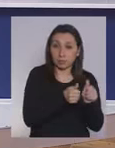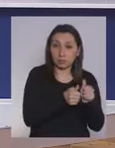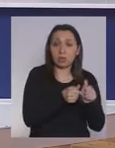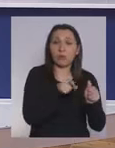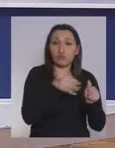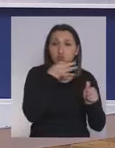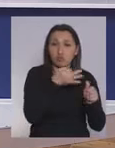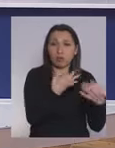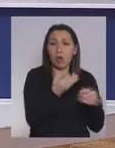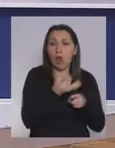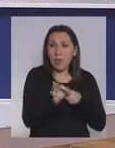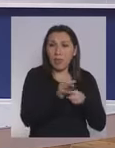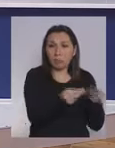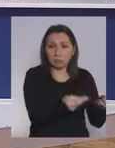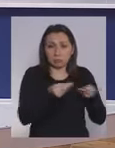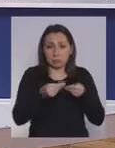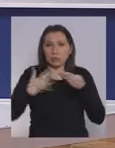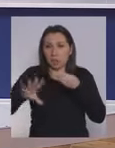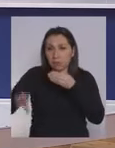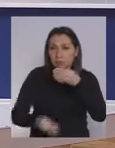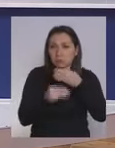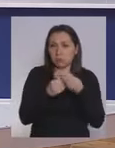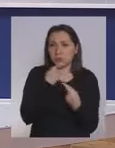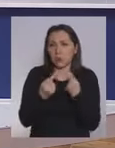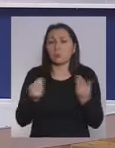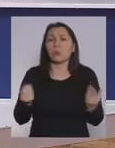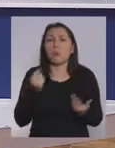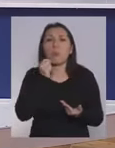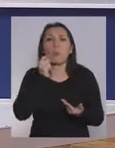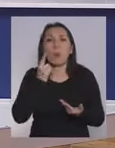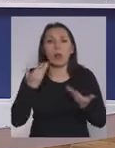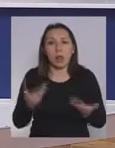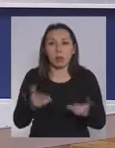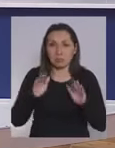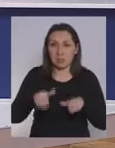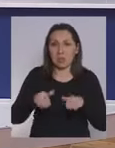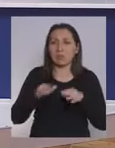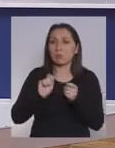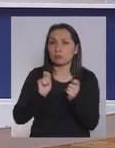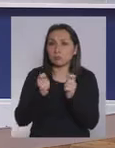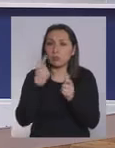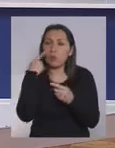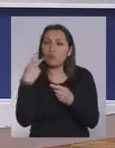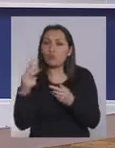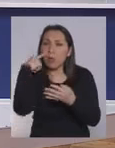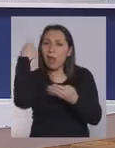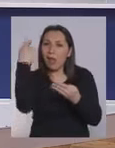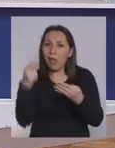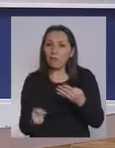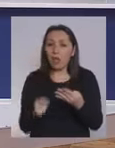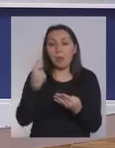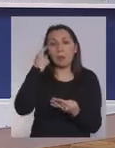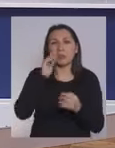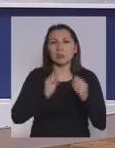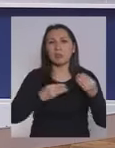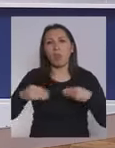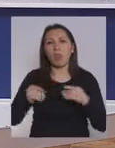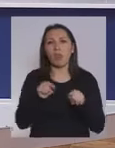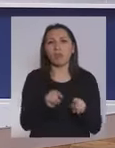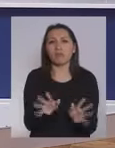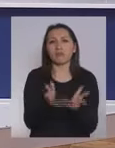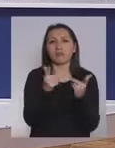cuáles son estas y sé que hay alguna evaluación también de estos mismos indicadores que aparentemente se consideran incluso lapsos de parte